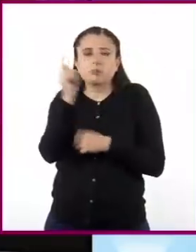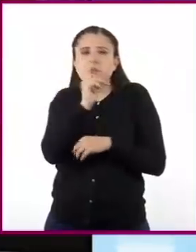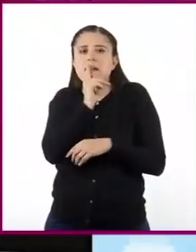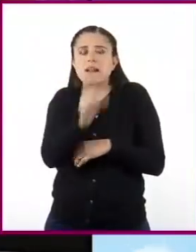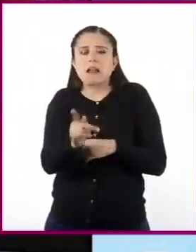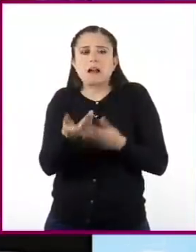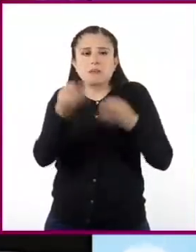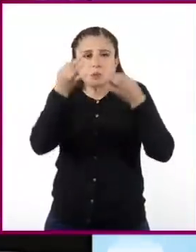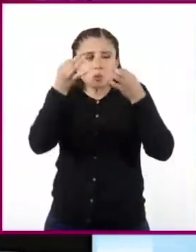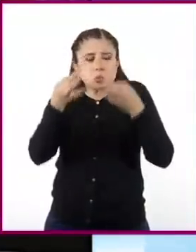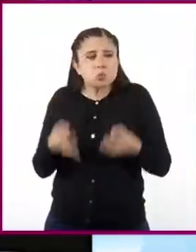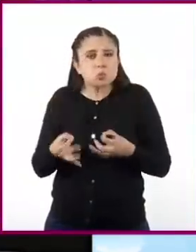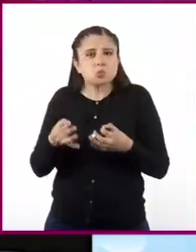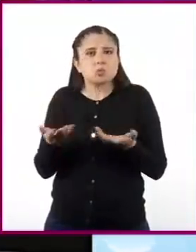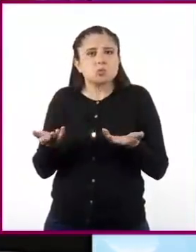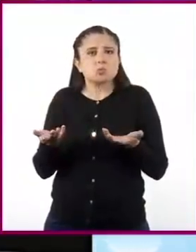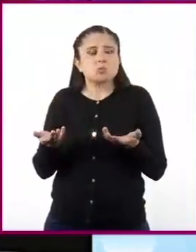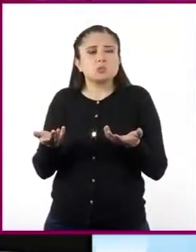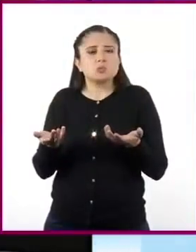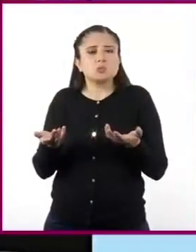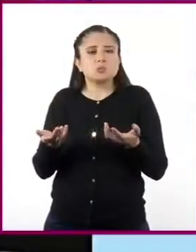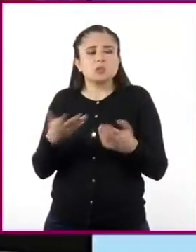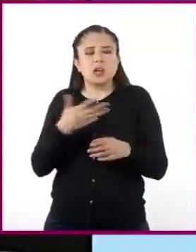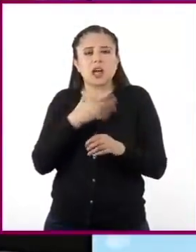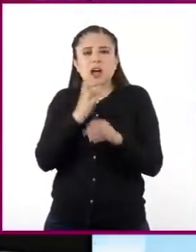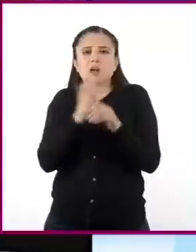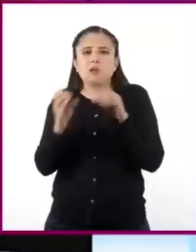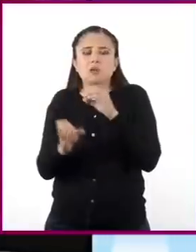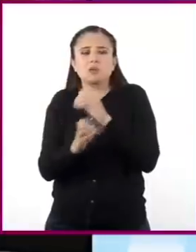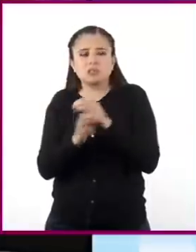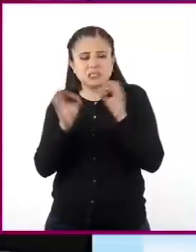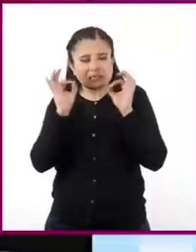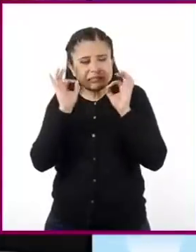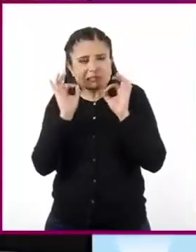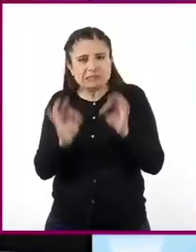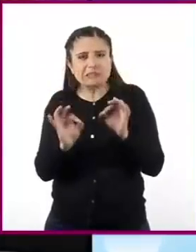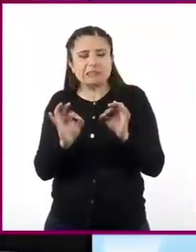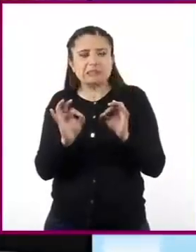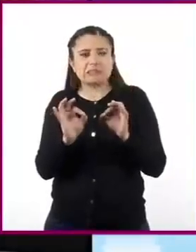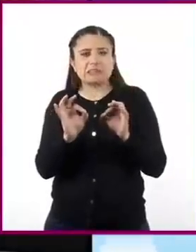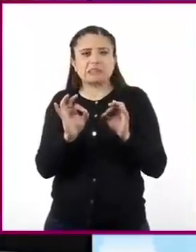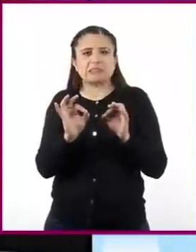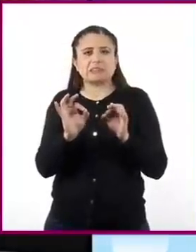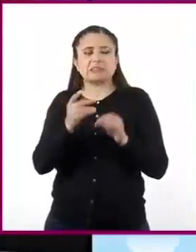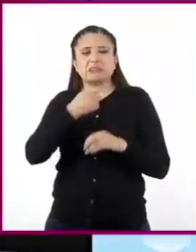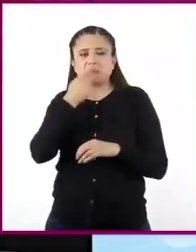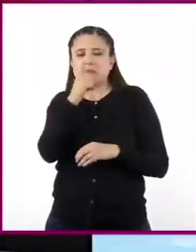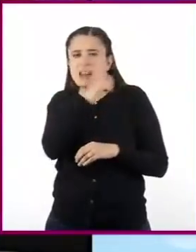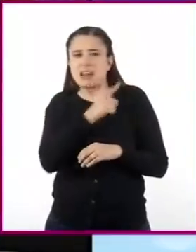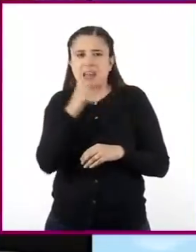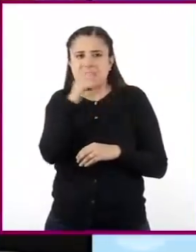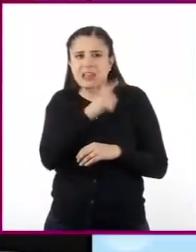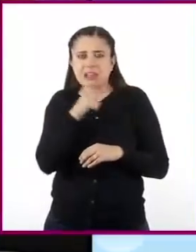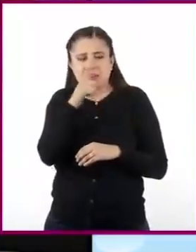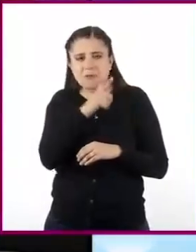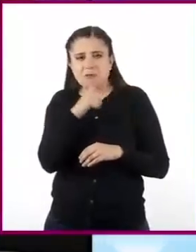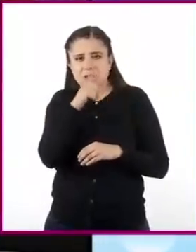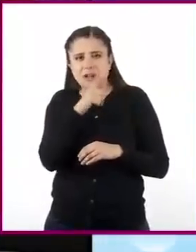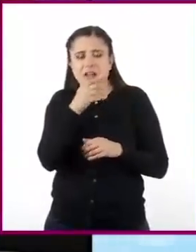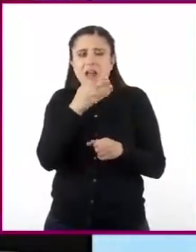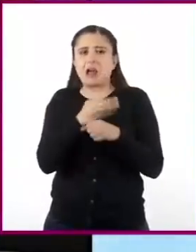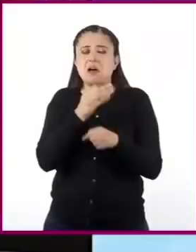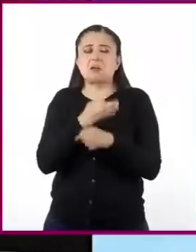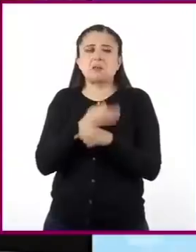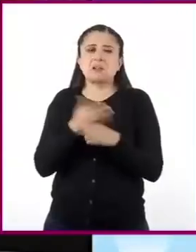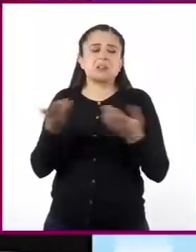palabras originales, hay cosas correctas en el dialecto. Ahorita